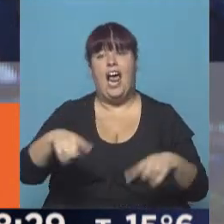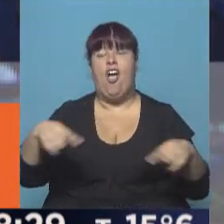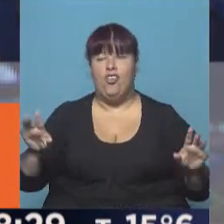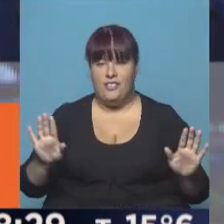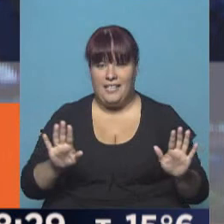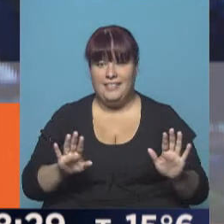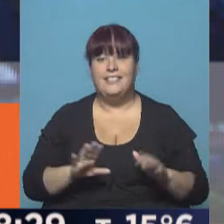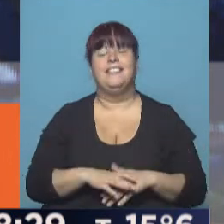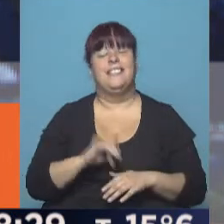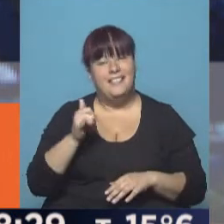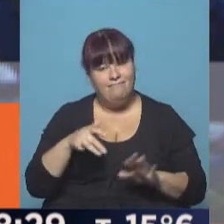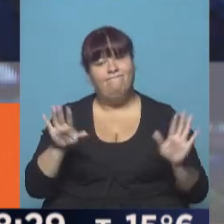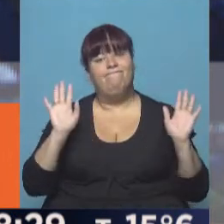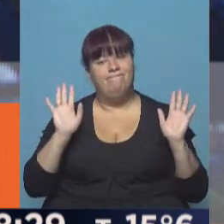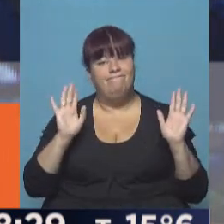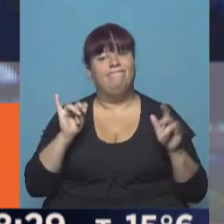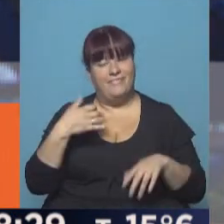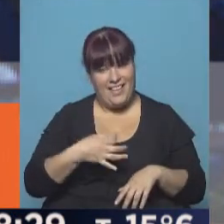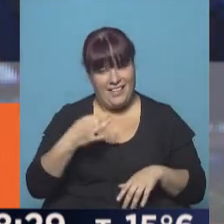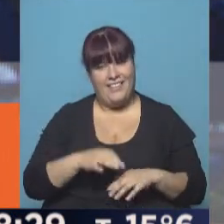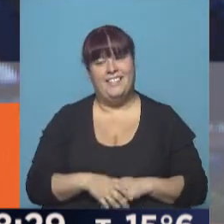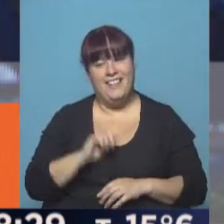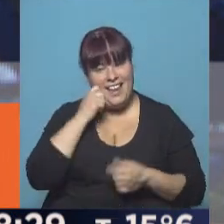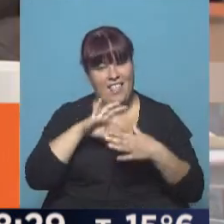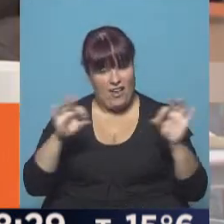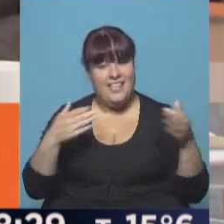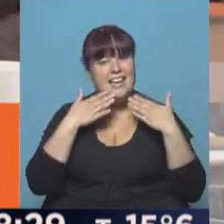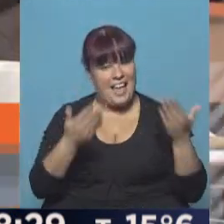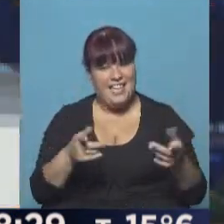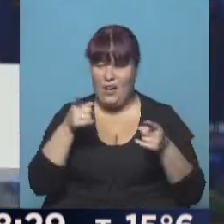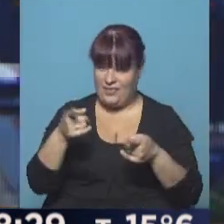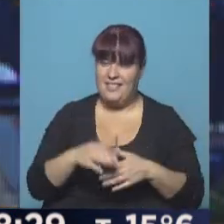Entonces, eso a veces... Claro, está muy bien, gran frase. Gracias, Carmen. A vosotros. Un placer.